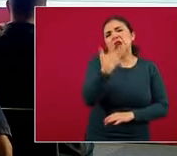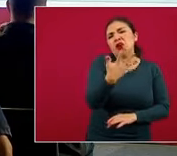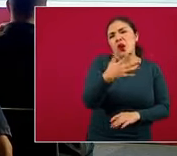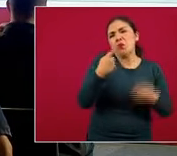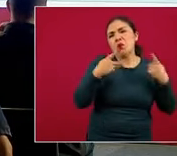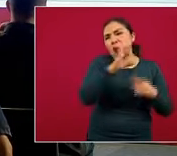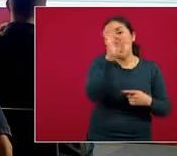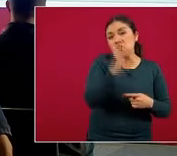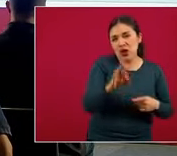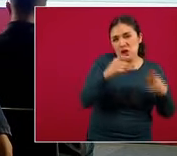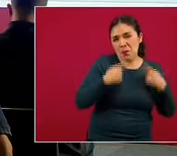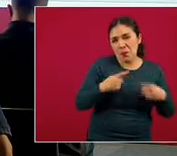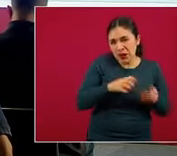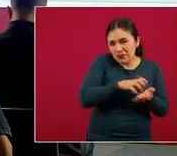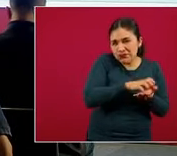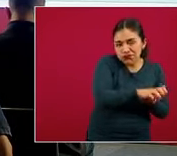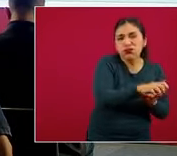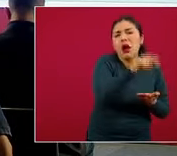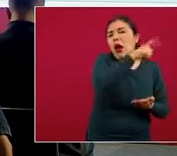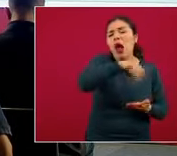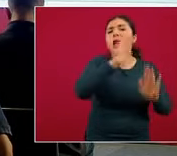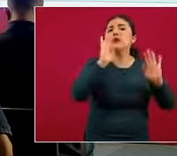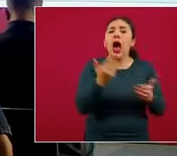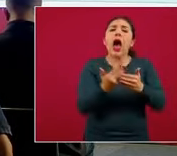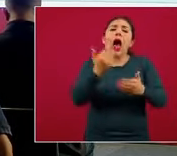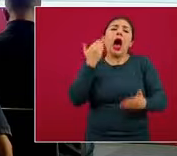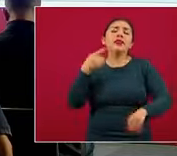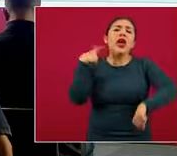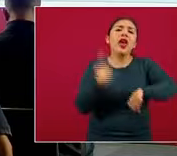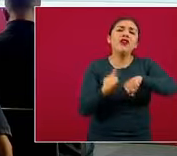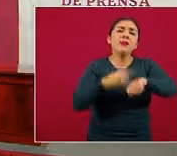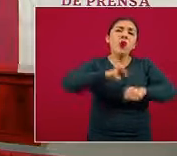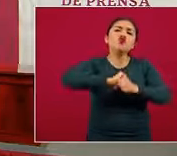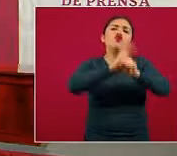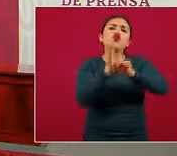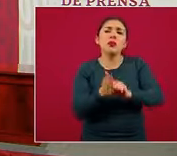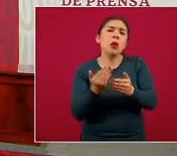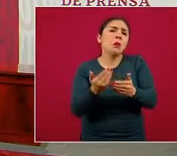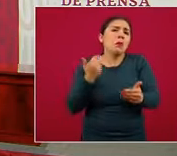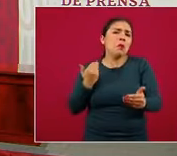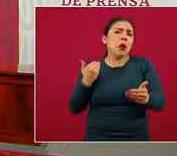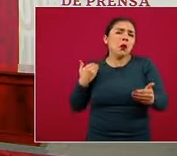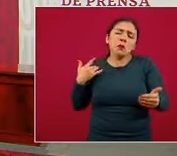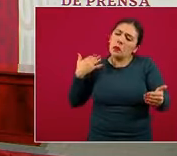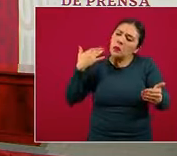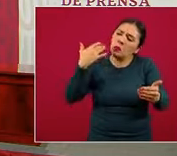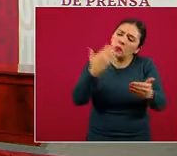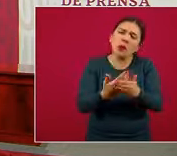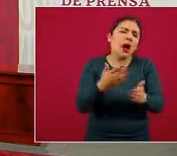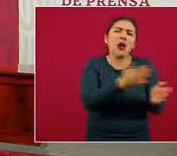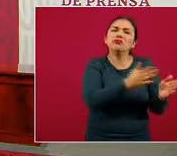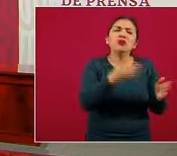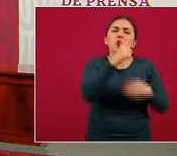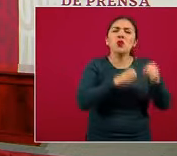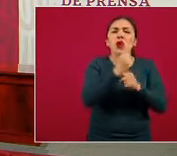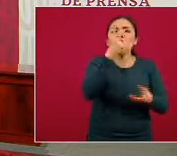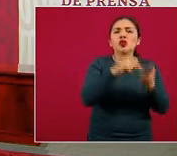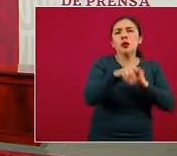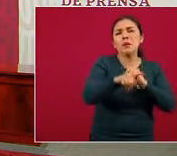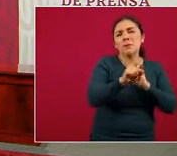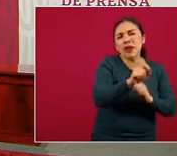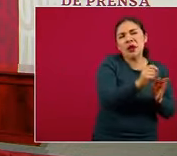95%, pues bueno, padecieron COVID en algún momento del 2020, desde los